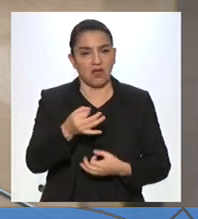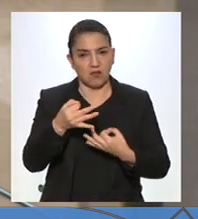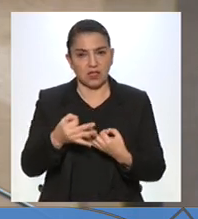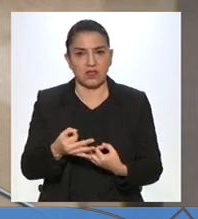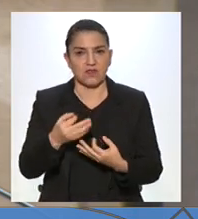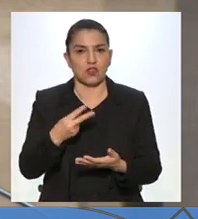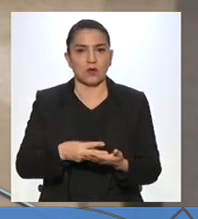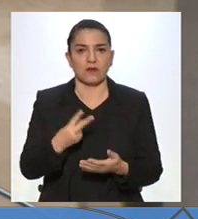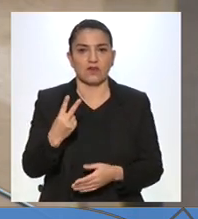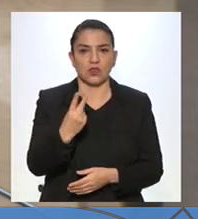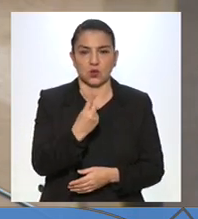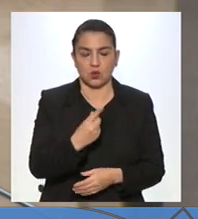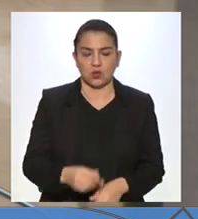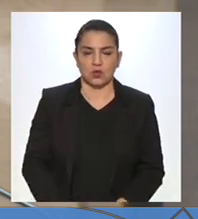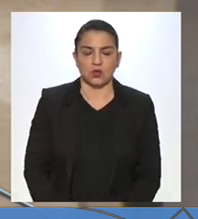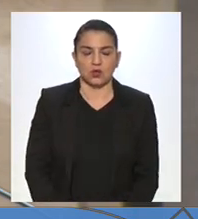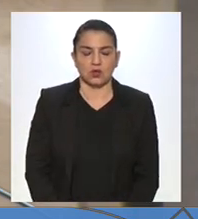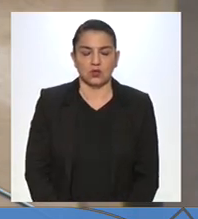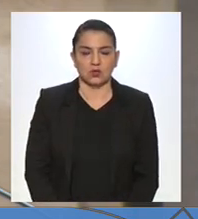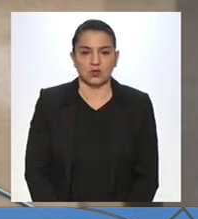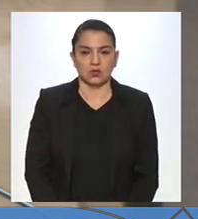el 2021,